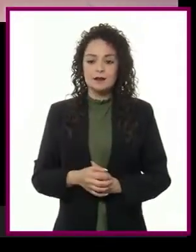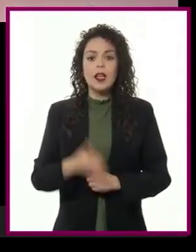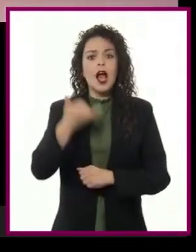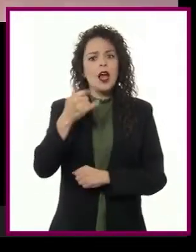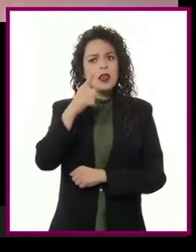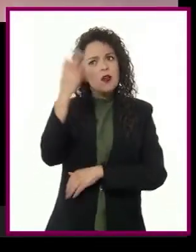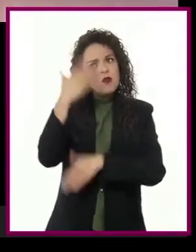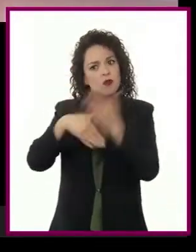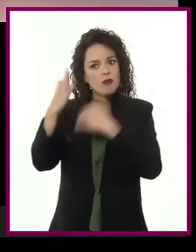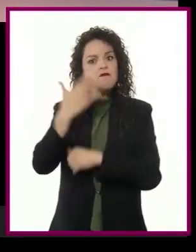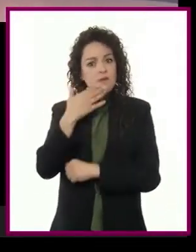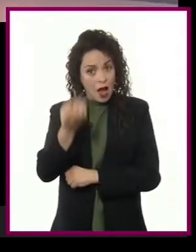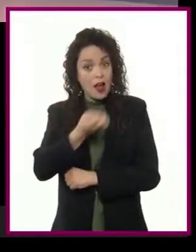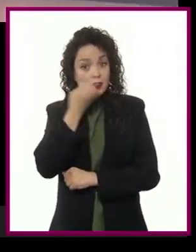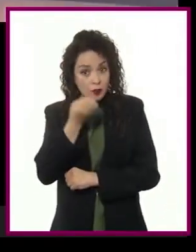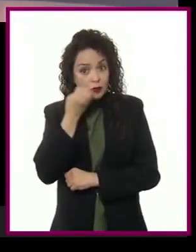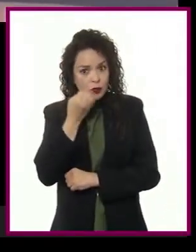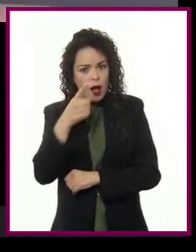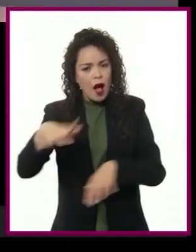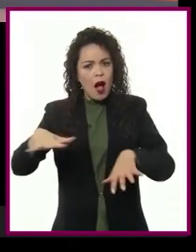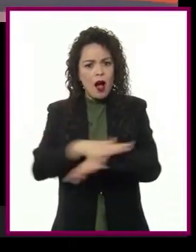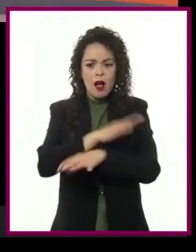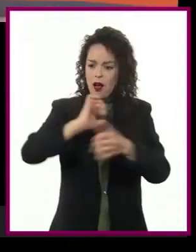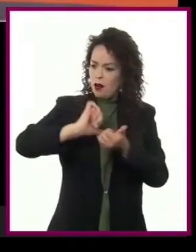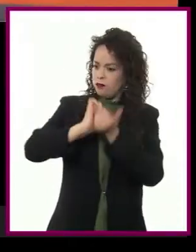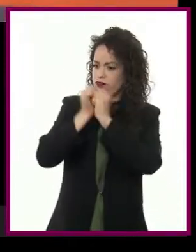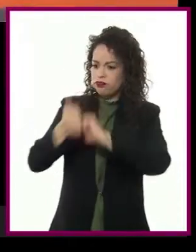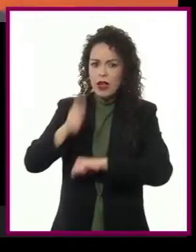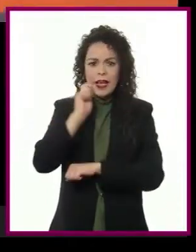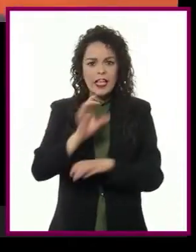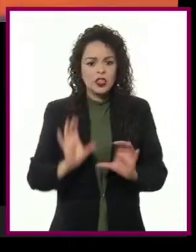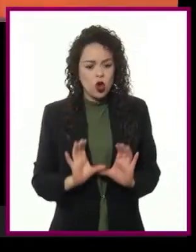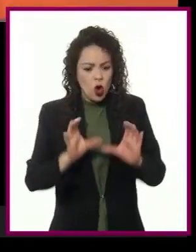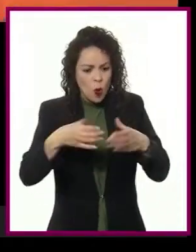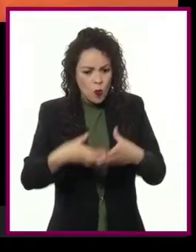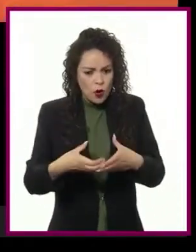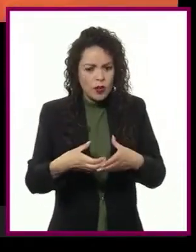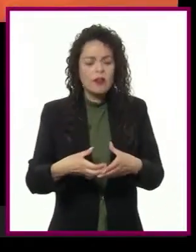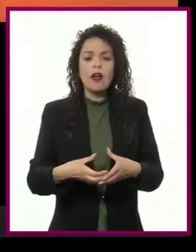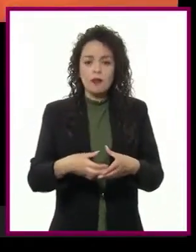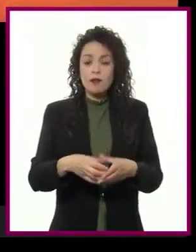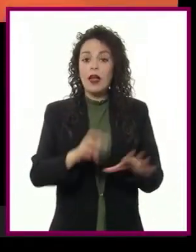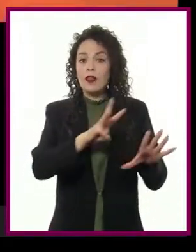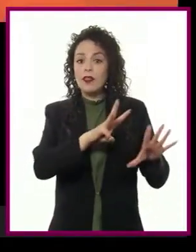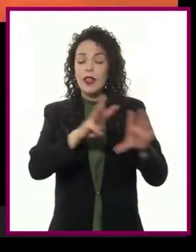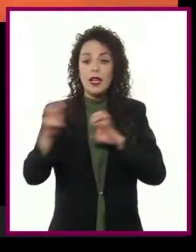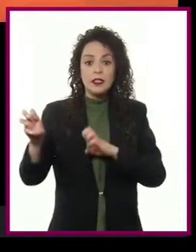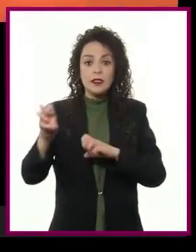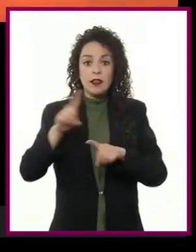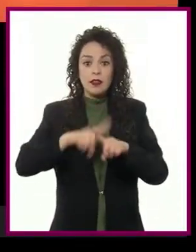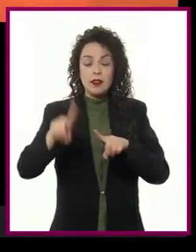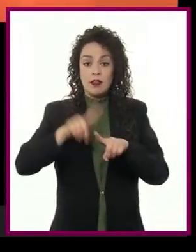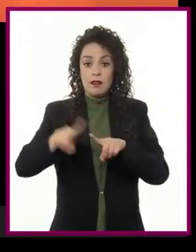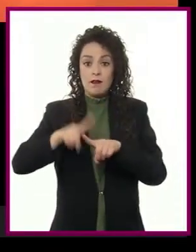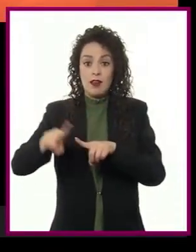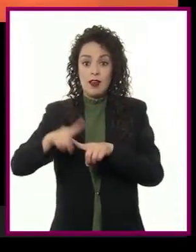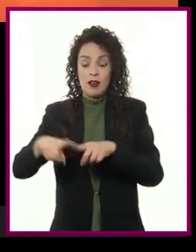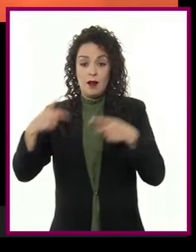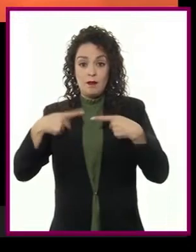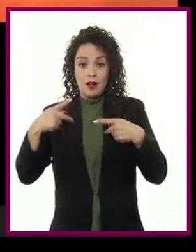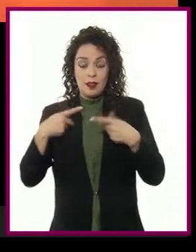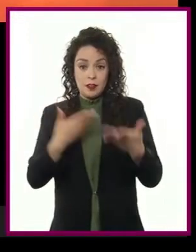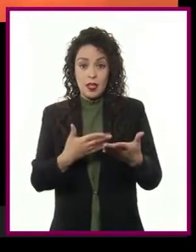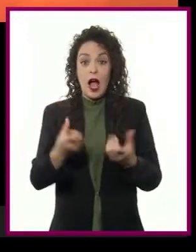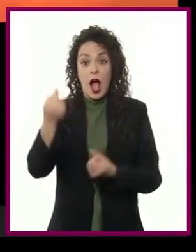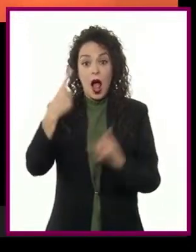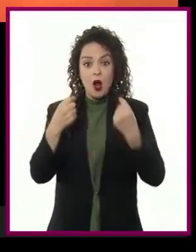La escuela se transformó en una comunidad que llegó a tener 300 seguidores, de los cuales algunos vivían en